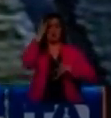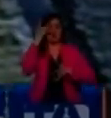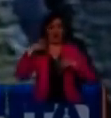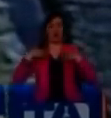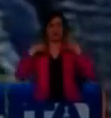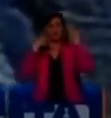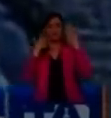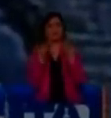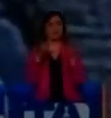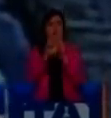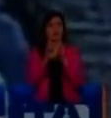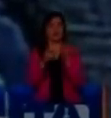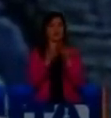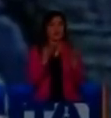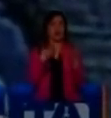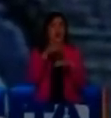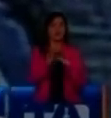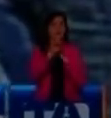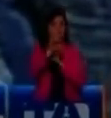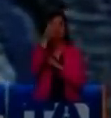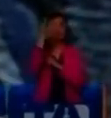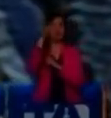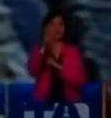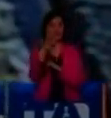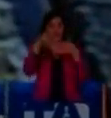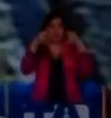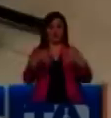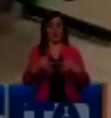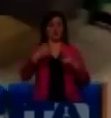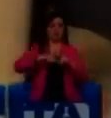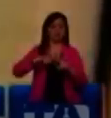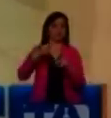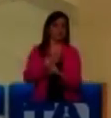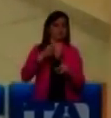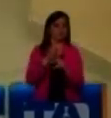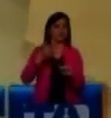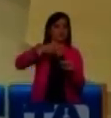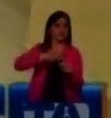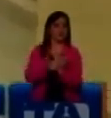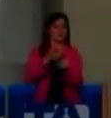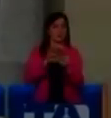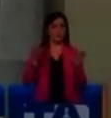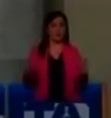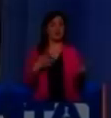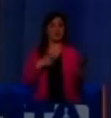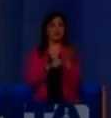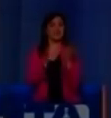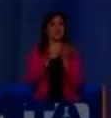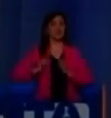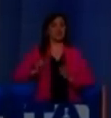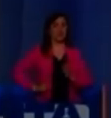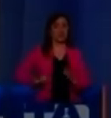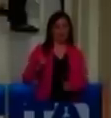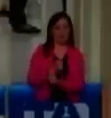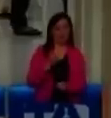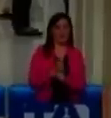sanciona presidencialmente en el 2013. Ahí seguimos iniciando, participamos en unas mesas con el Ministerio de Salud,